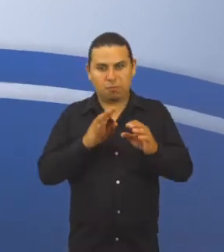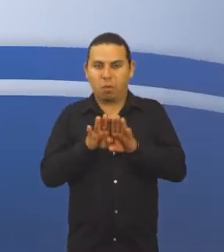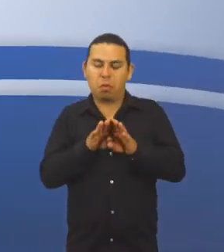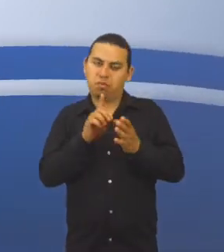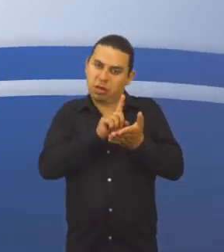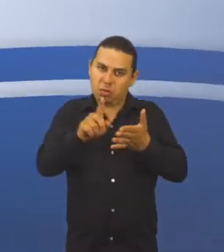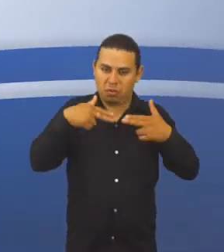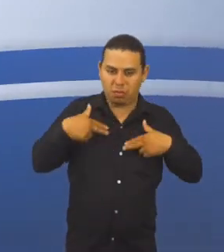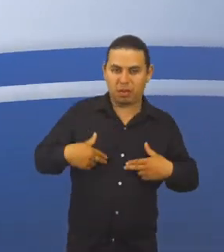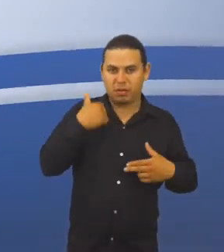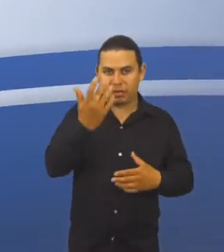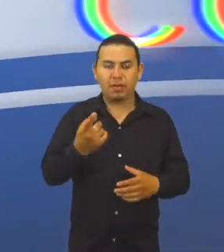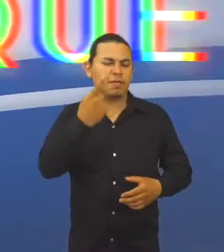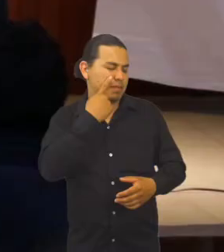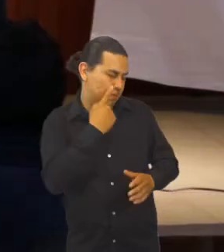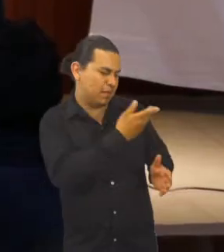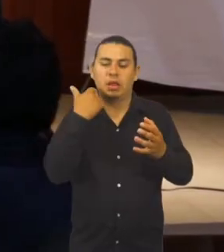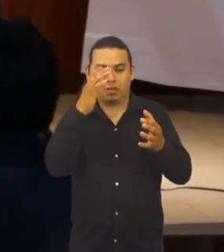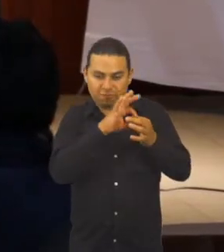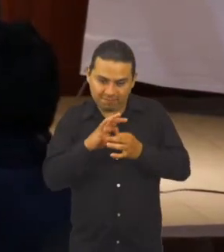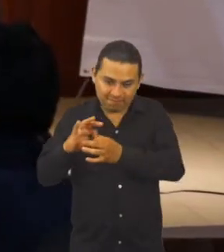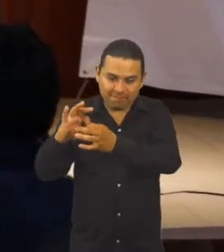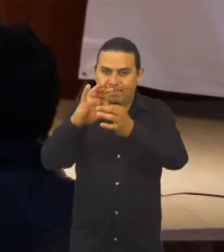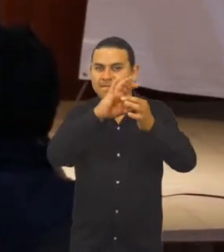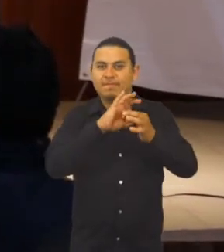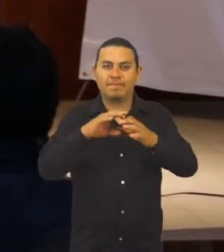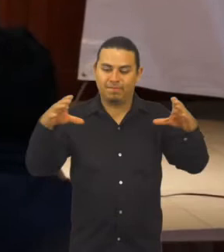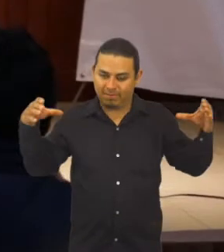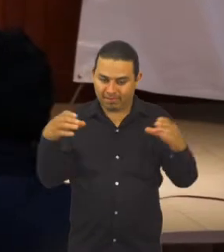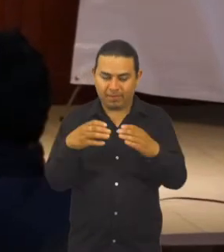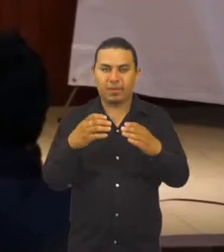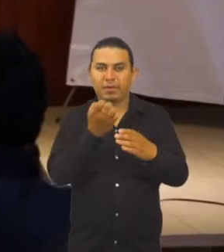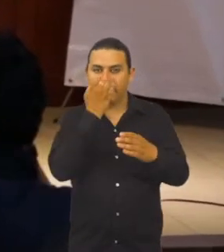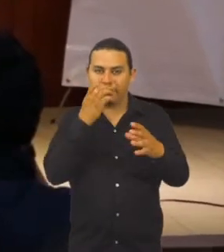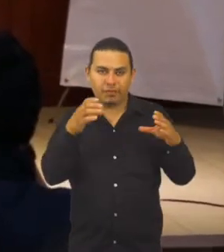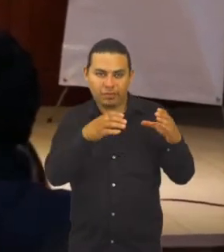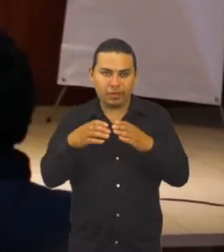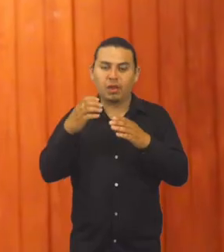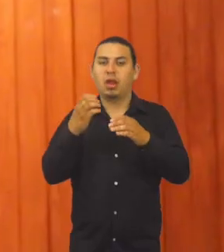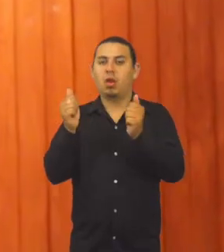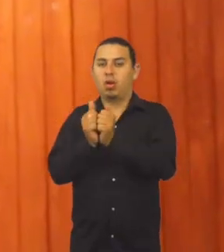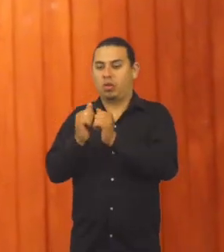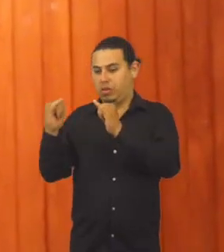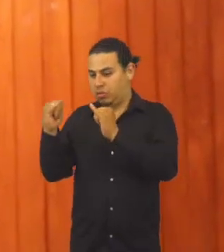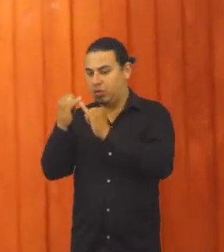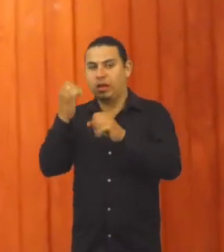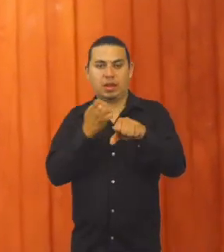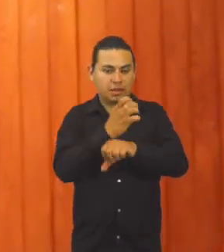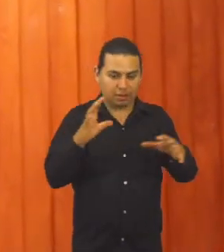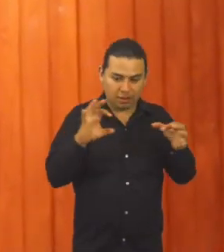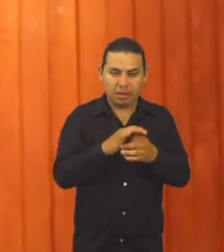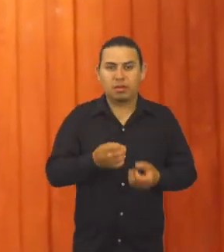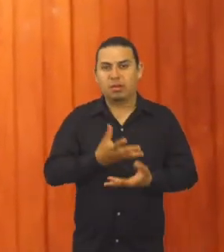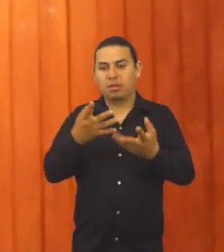conocimientos por la defensa de los derechos humanos. Sí, claro que sí. Este convenio tiene como objeto, desde luego, hermanar a esta máxima